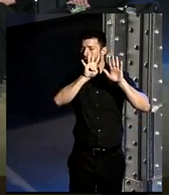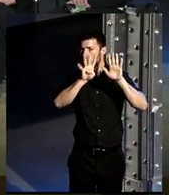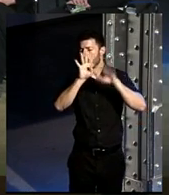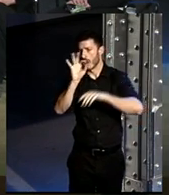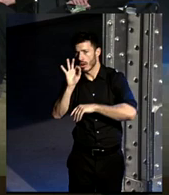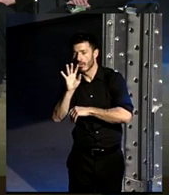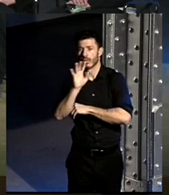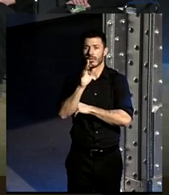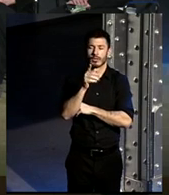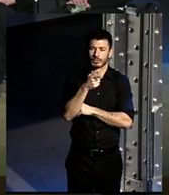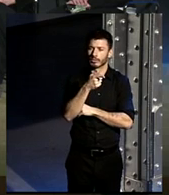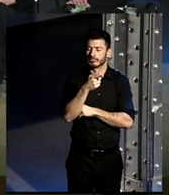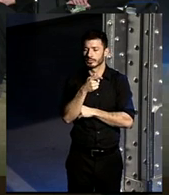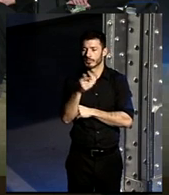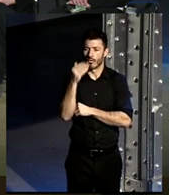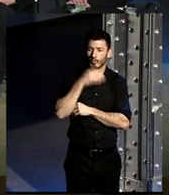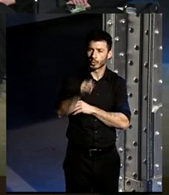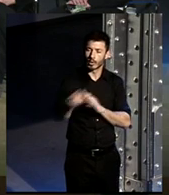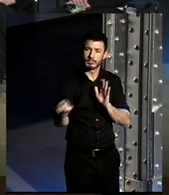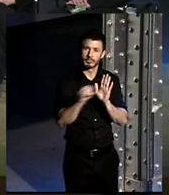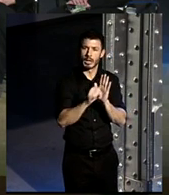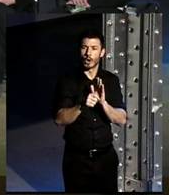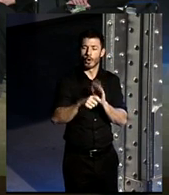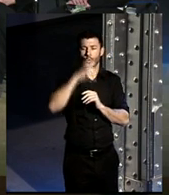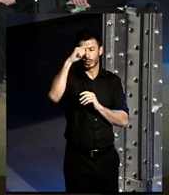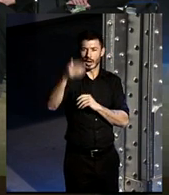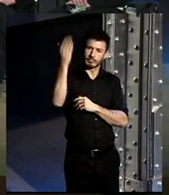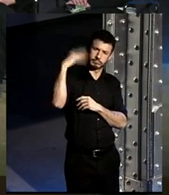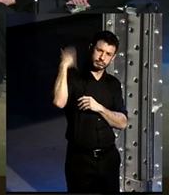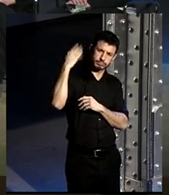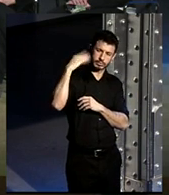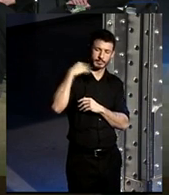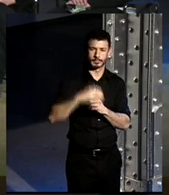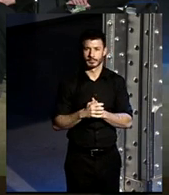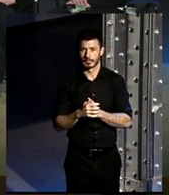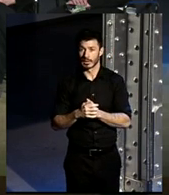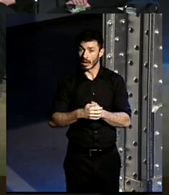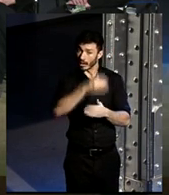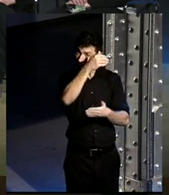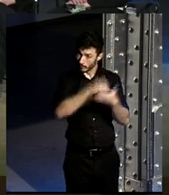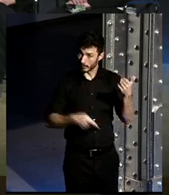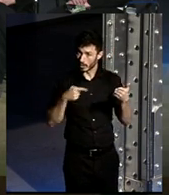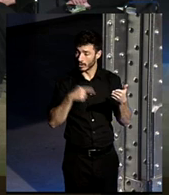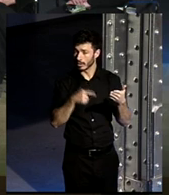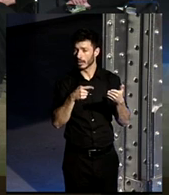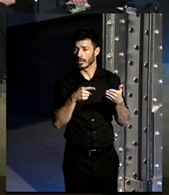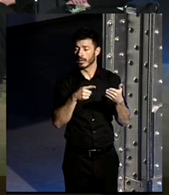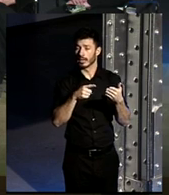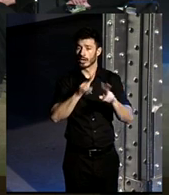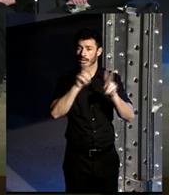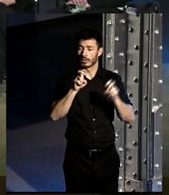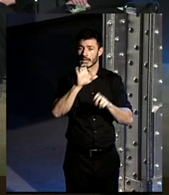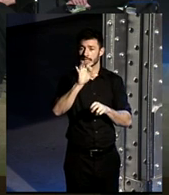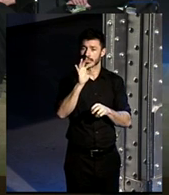Son representaciones del futuro, pero en culturas pasadas. Encontré en el periódico La Estampa de Turín una definición que me gustó,